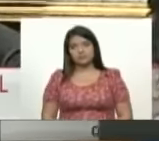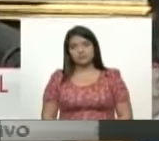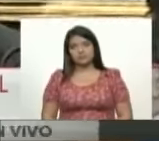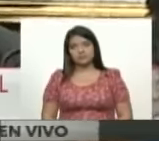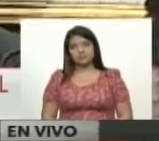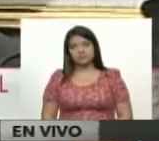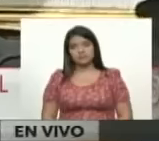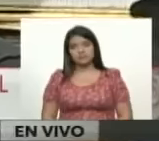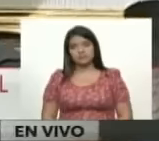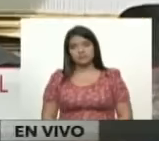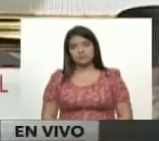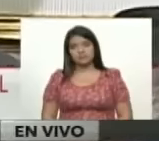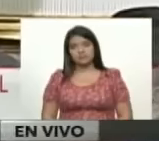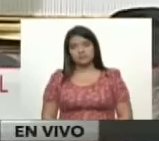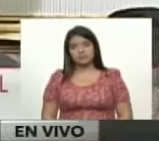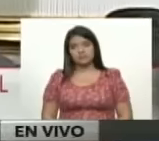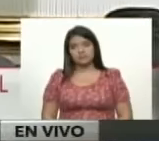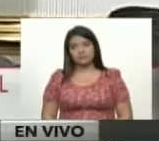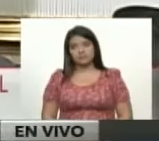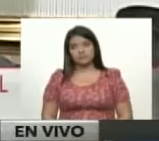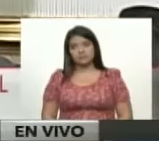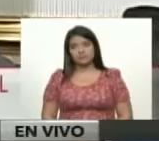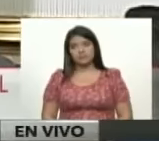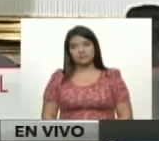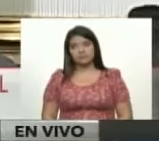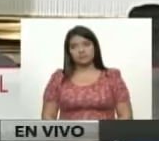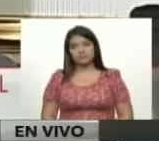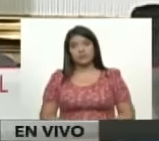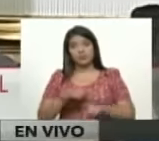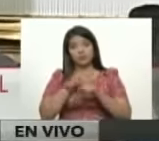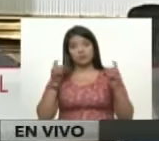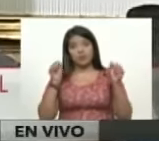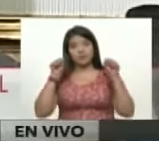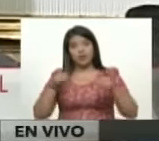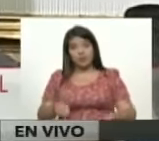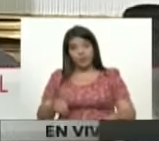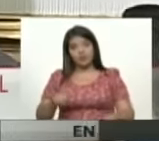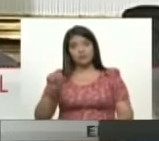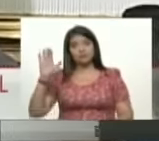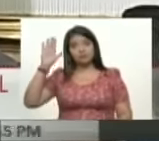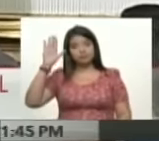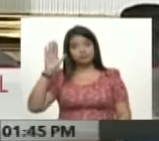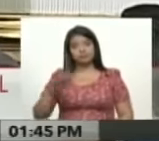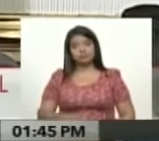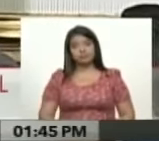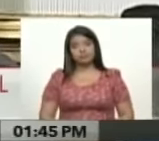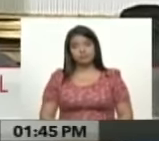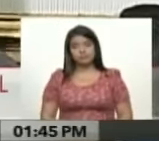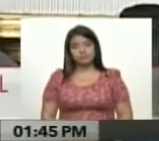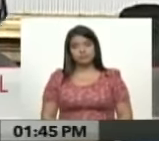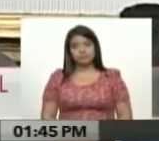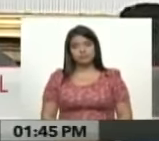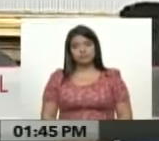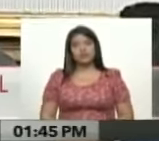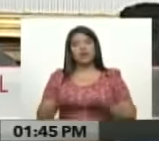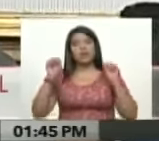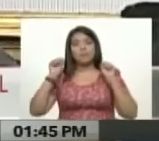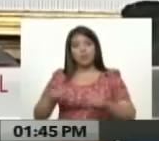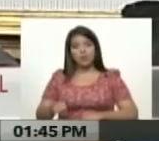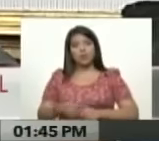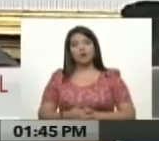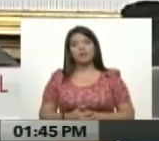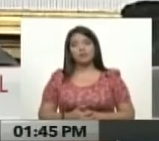En consideración, quienes estén de acuerdo se servirán a hacerlo con la señal de costumbre. Aprobado.